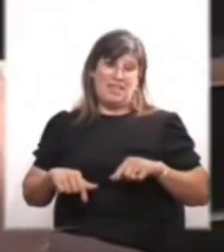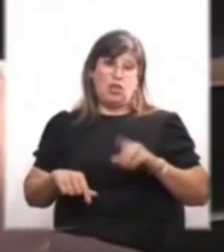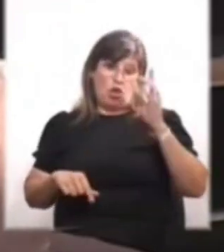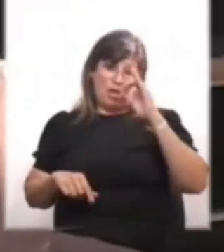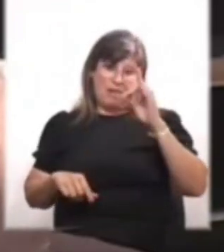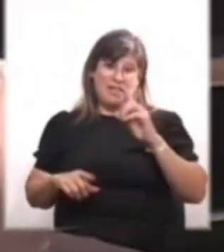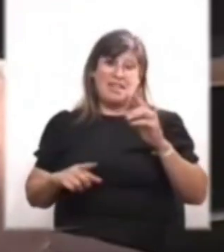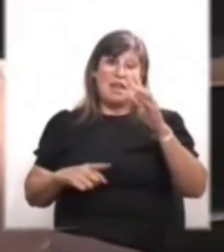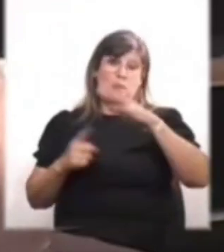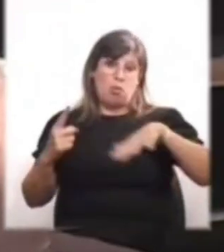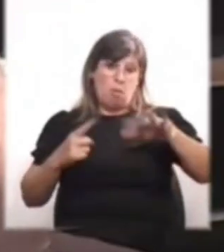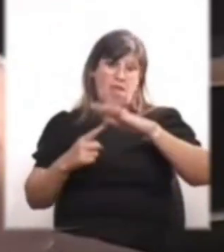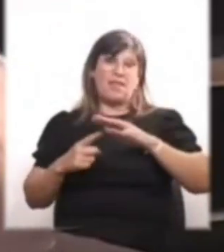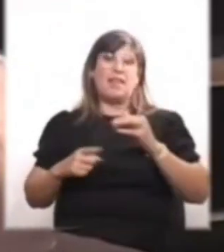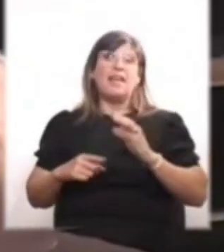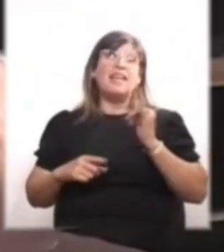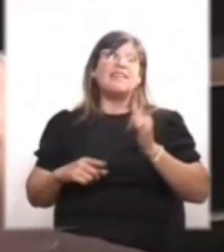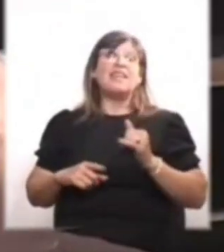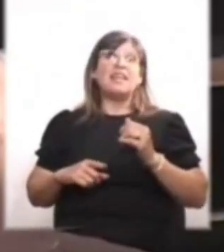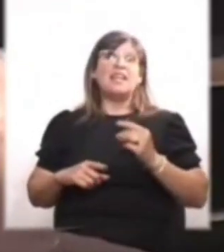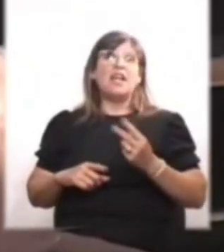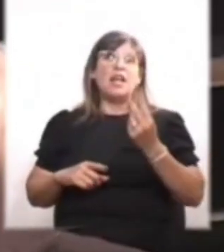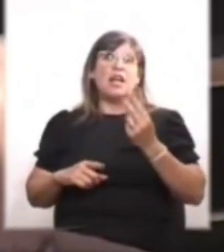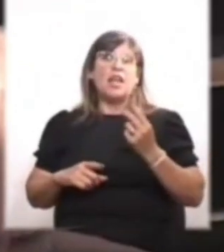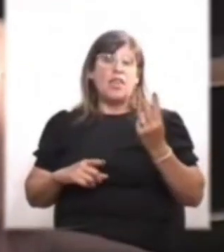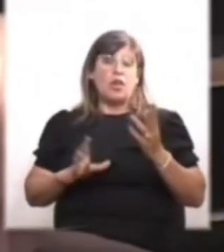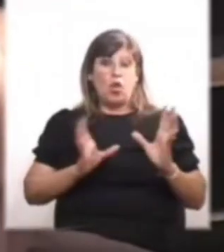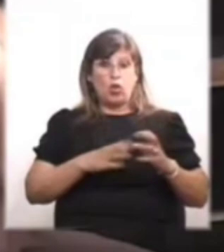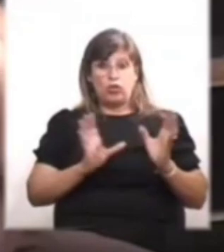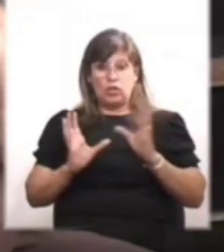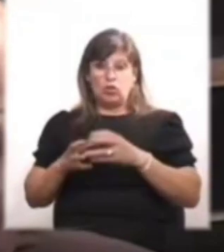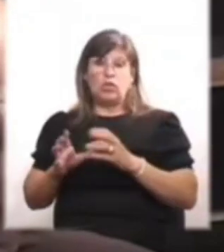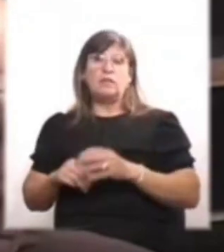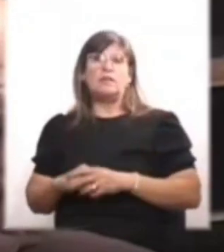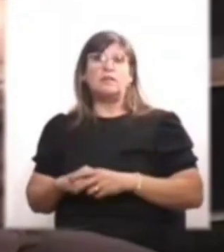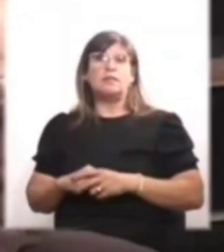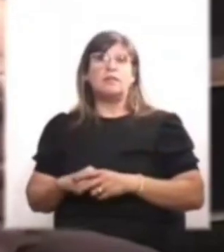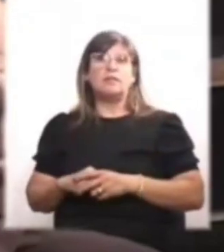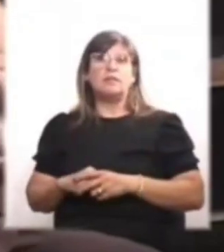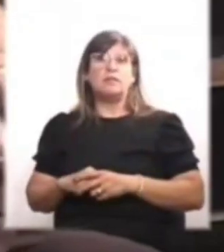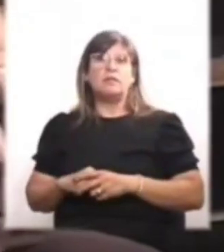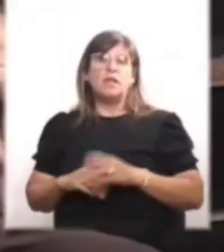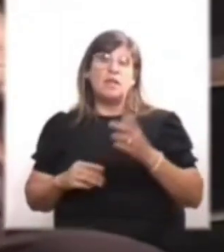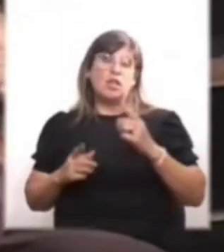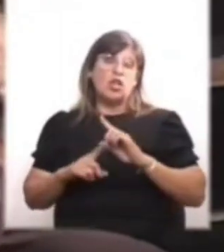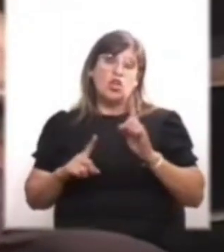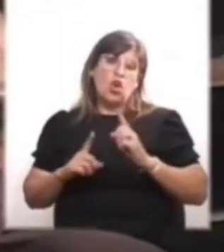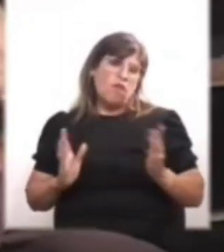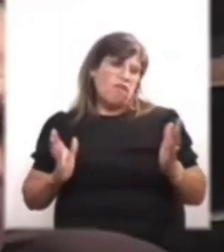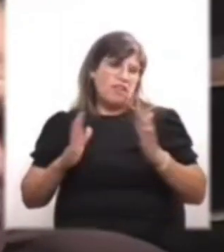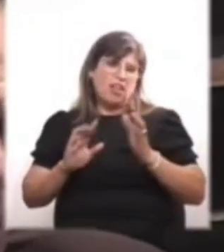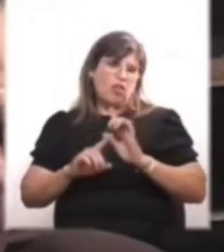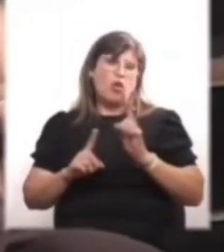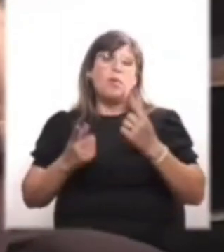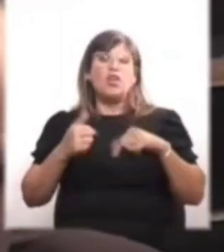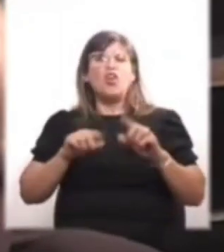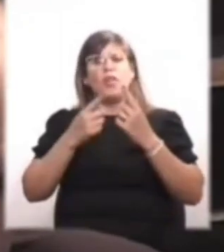que tiene los 2 ministerios de 2 sectores que no digo que estén enfrentados, pero son